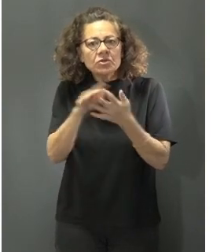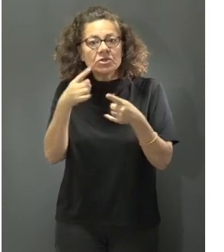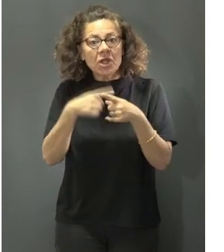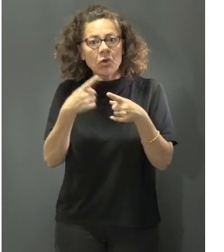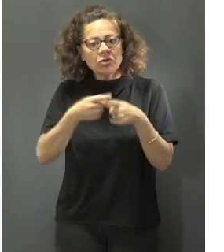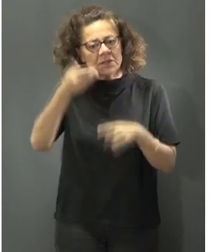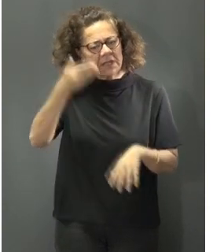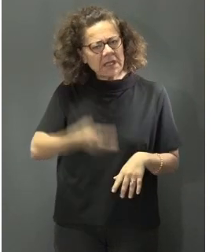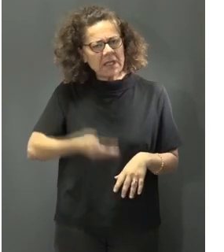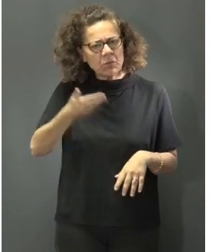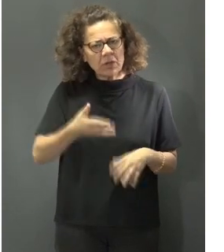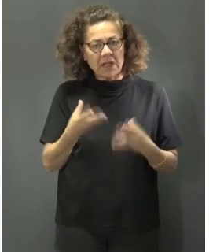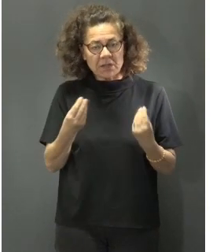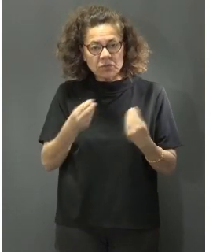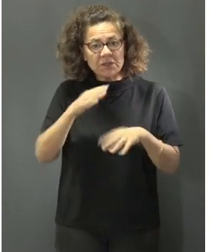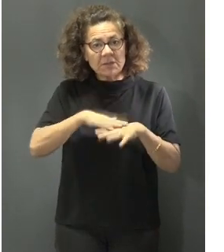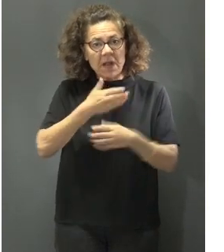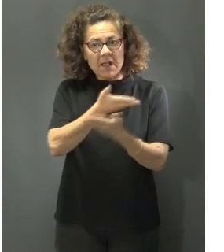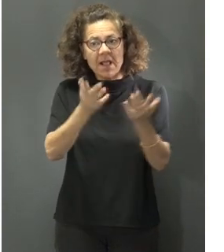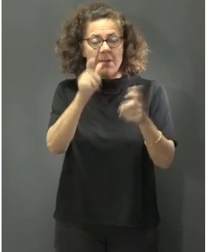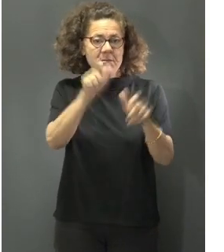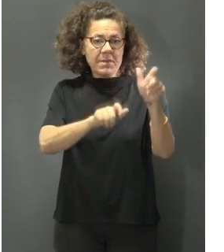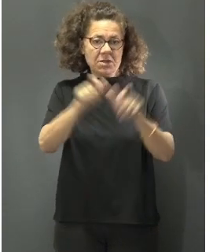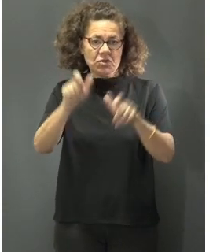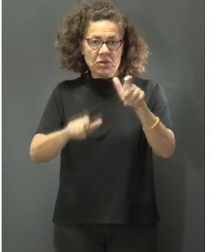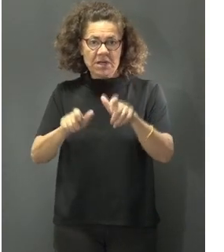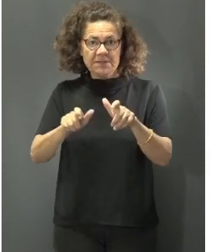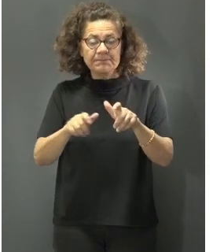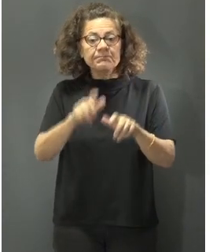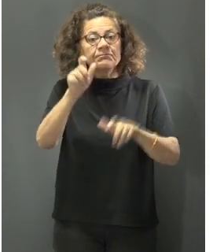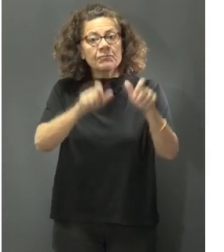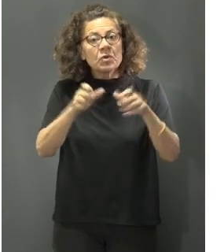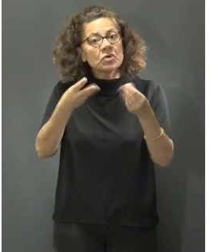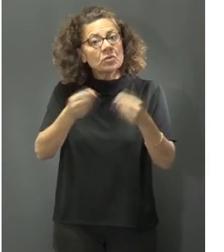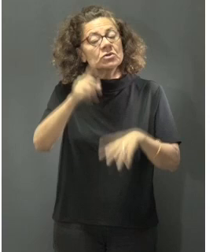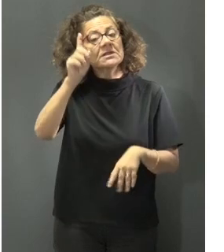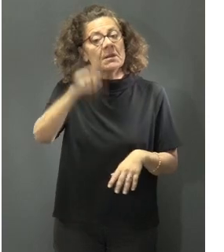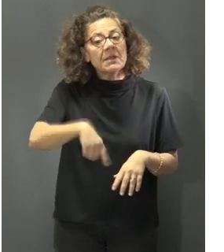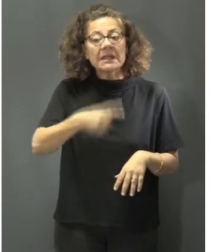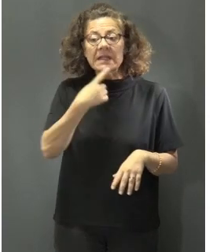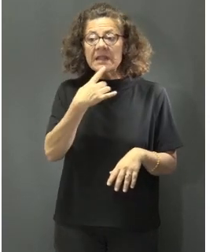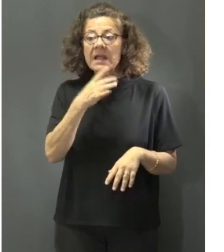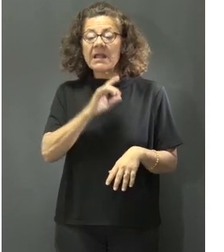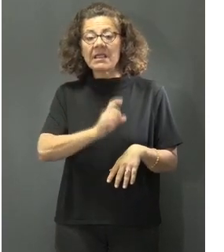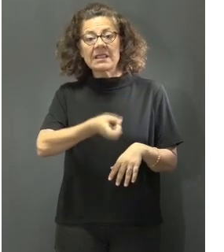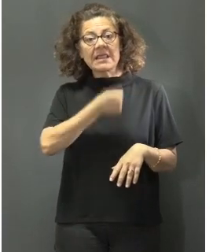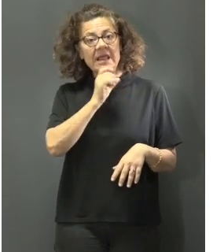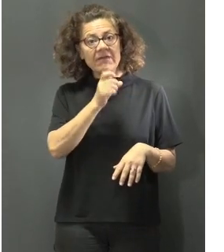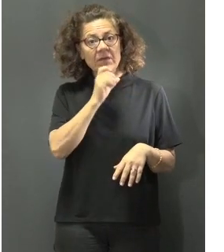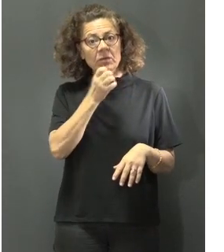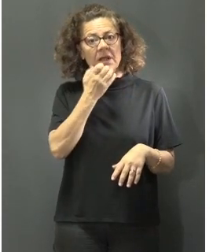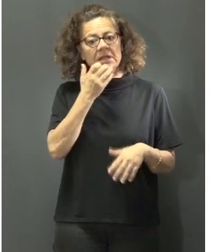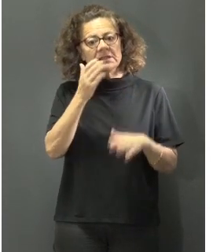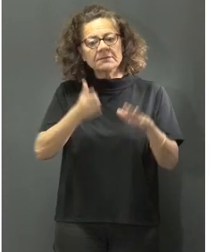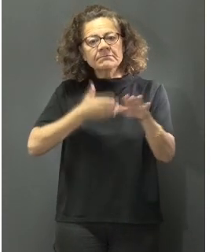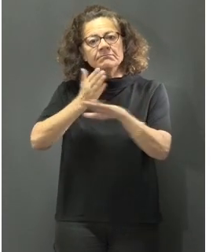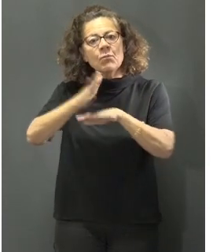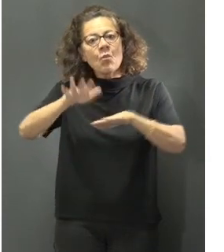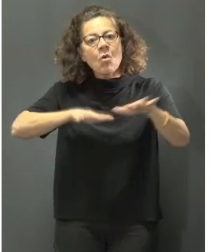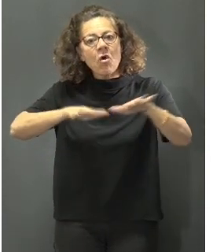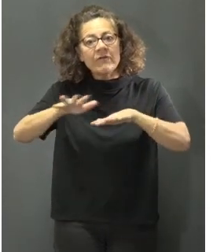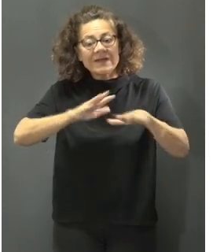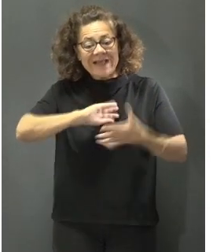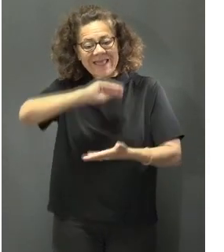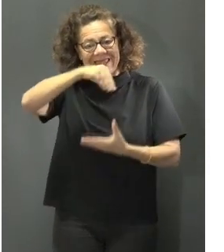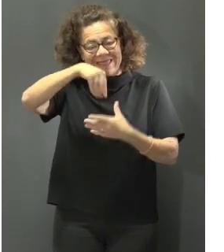muy relevantes para la vida de las personas. Muchas personas también referían que tenían dificultades para desplazarse dentro